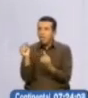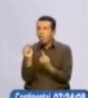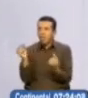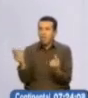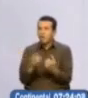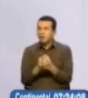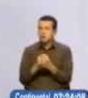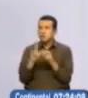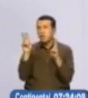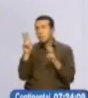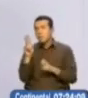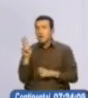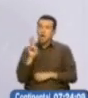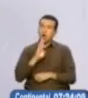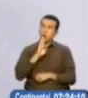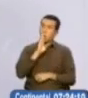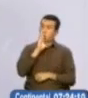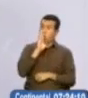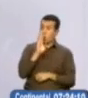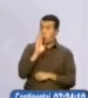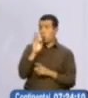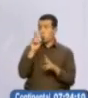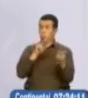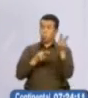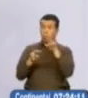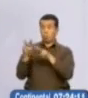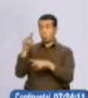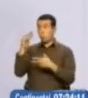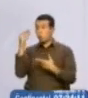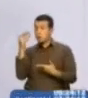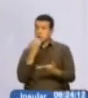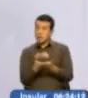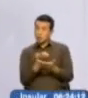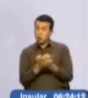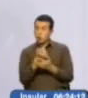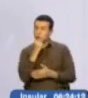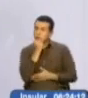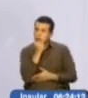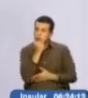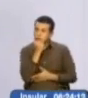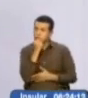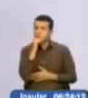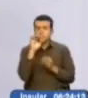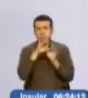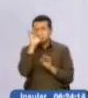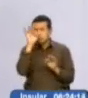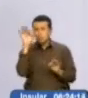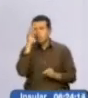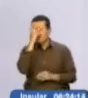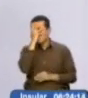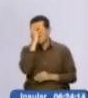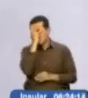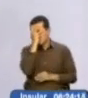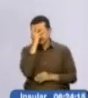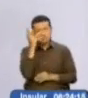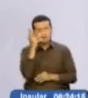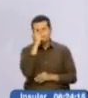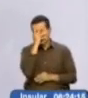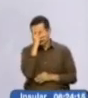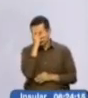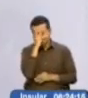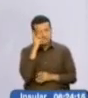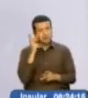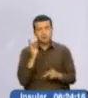el tema de la moral, aplicado a los análisis políticos, económicos y hasta estadísticos. Es una vergüenza cómo se ha desplazado, como dice